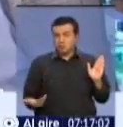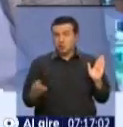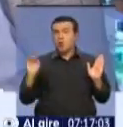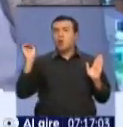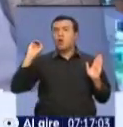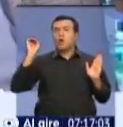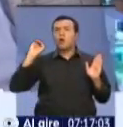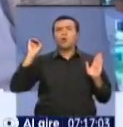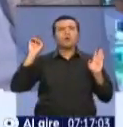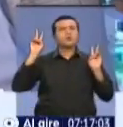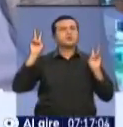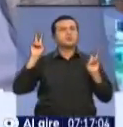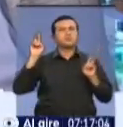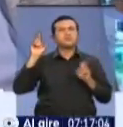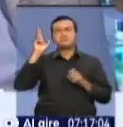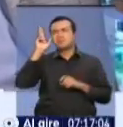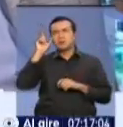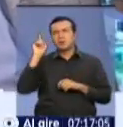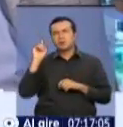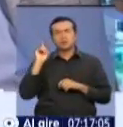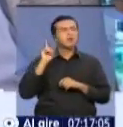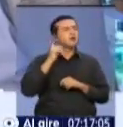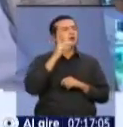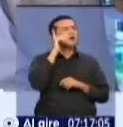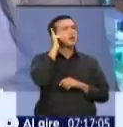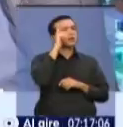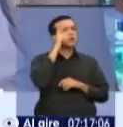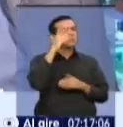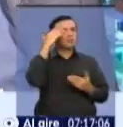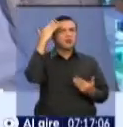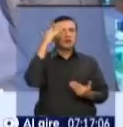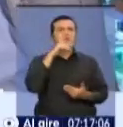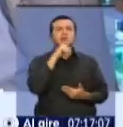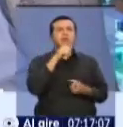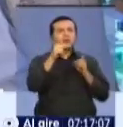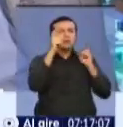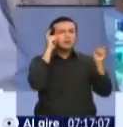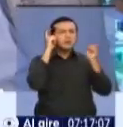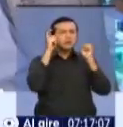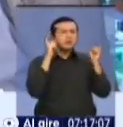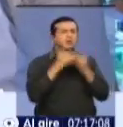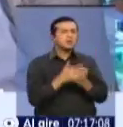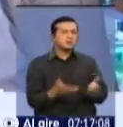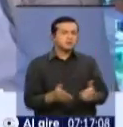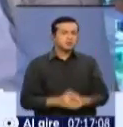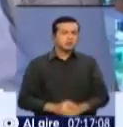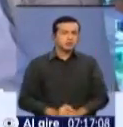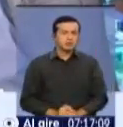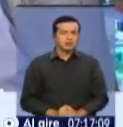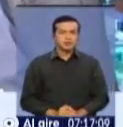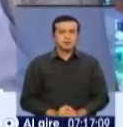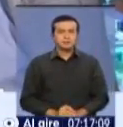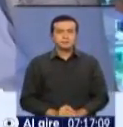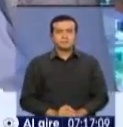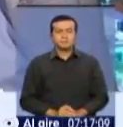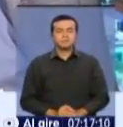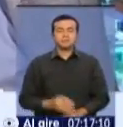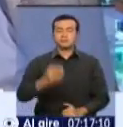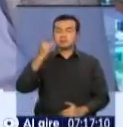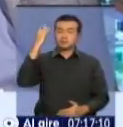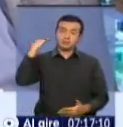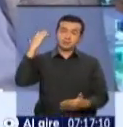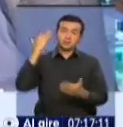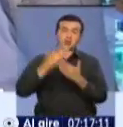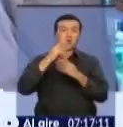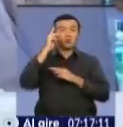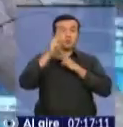pasa sencillamente no creo. Por el liderazgo político de quien está gobernando en su momento? La historia nos enseña